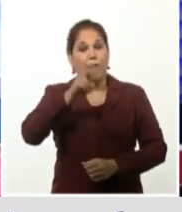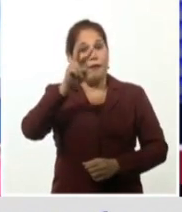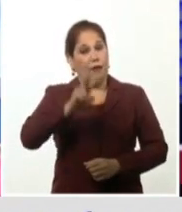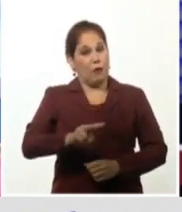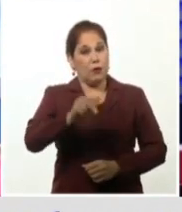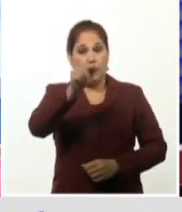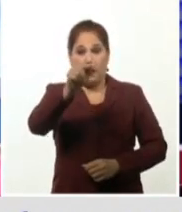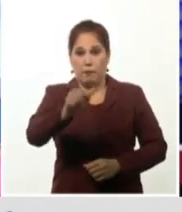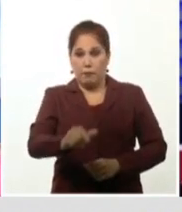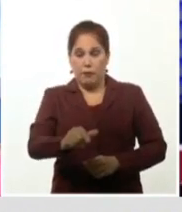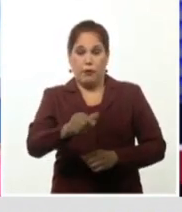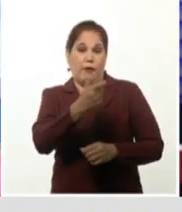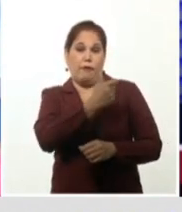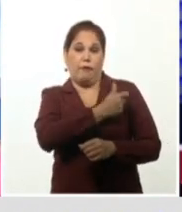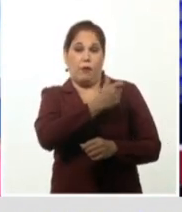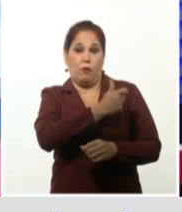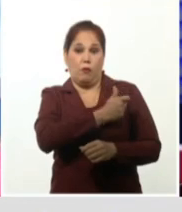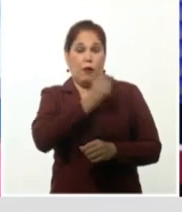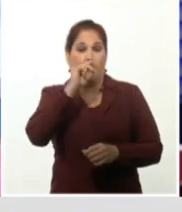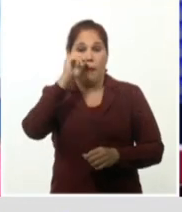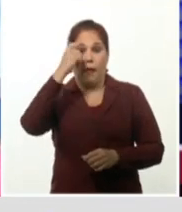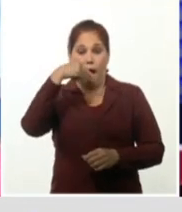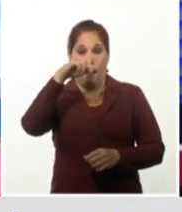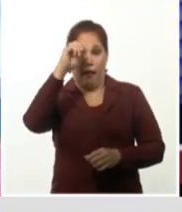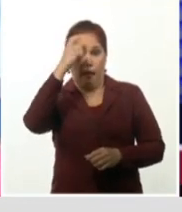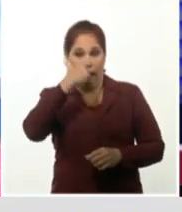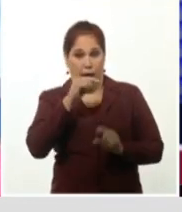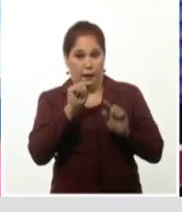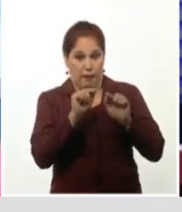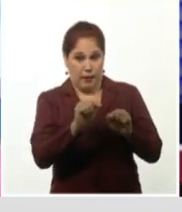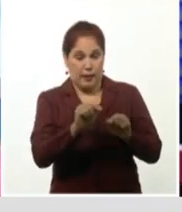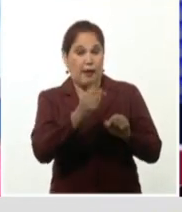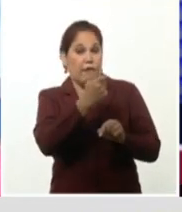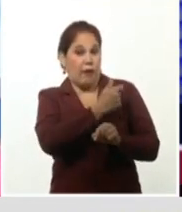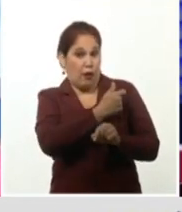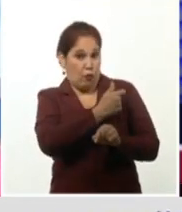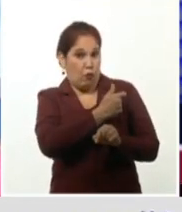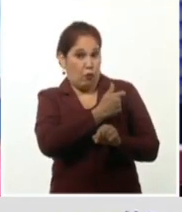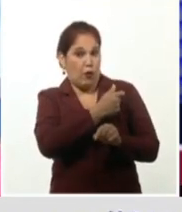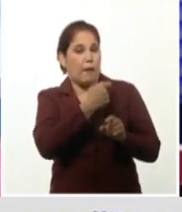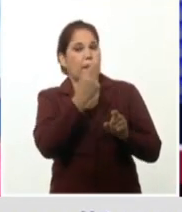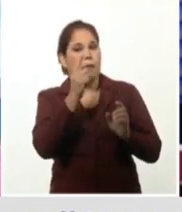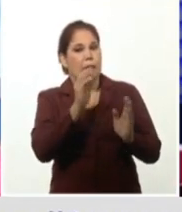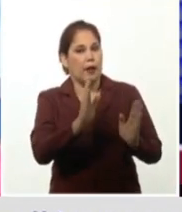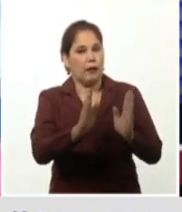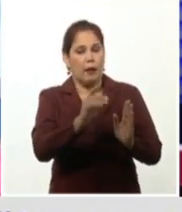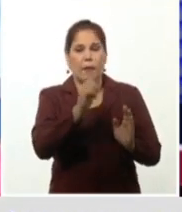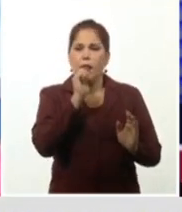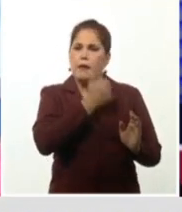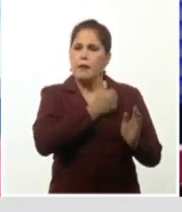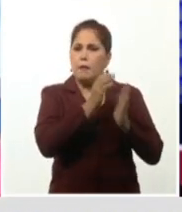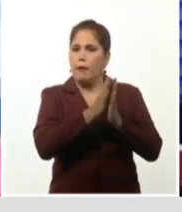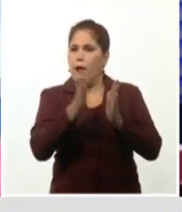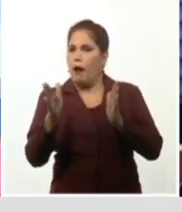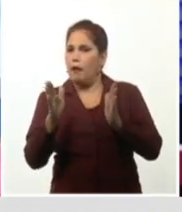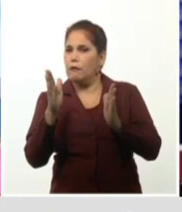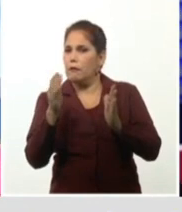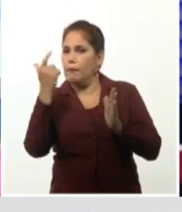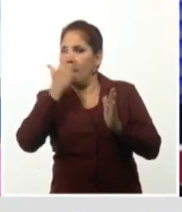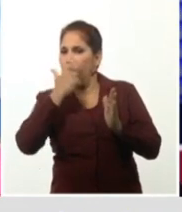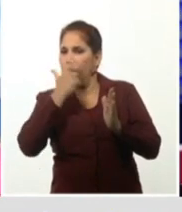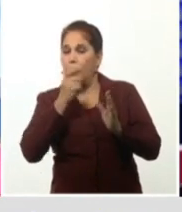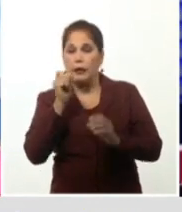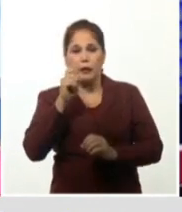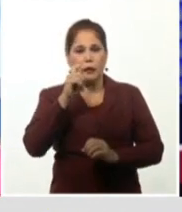del candidato vacunal Abdala, en el cual en la primera etapa, entre diciembre y abril, terminamos todo